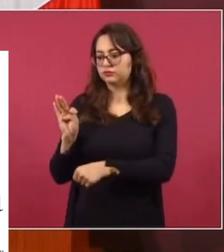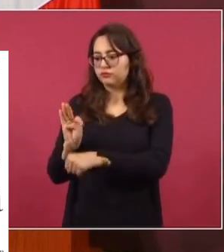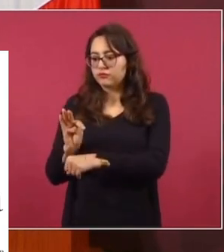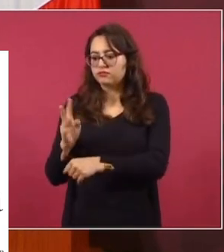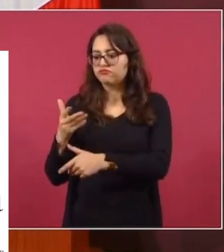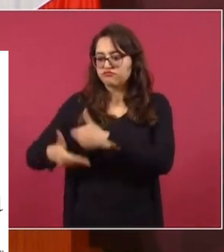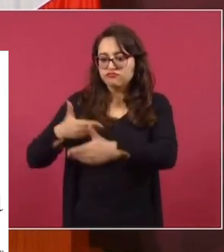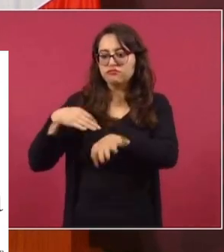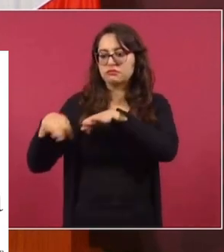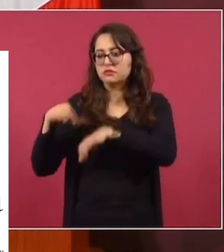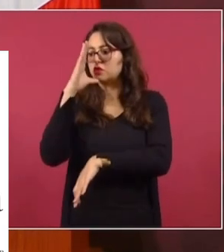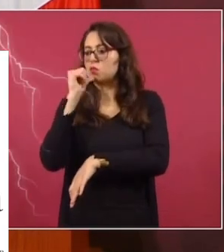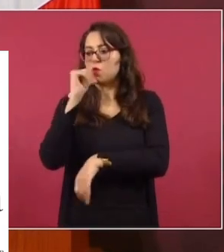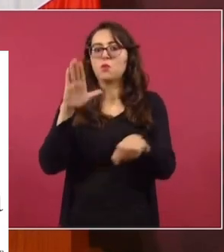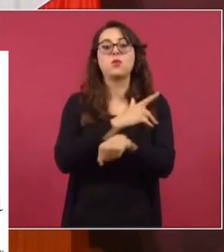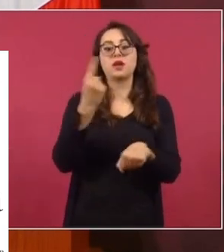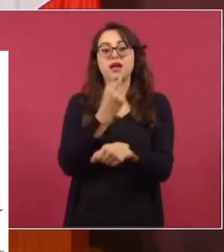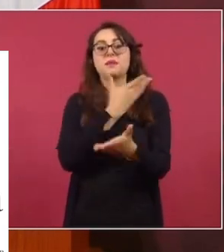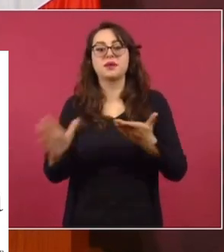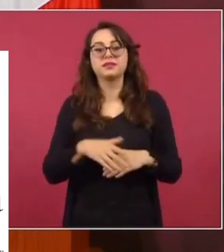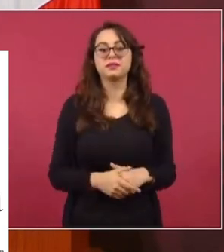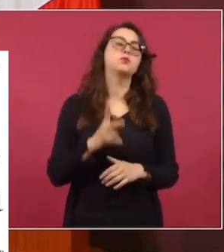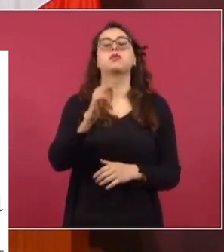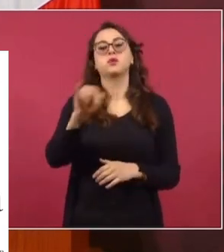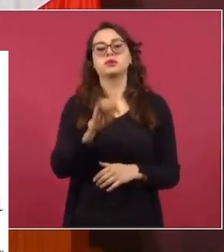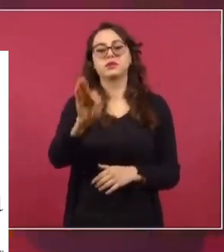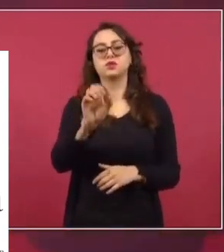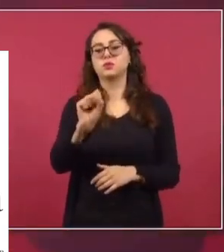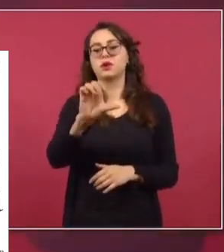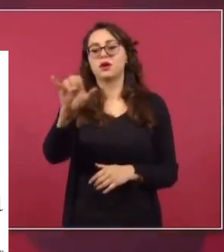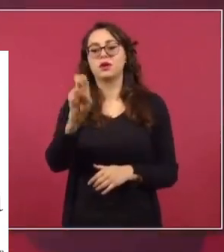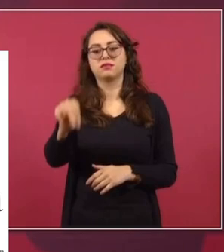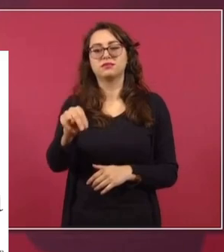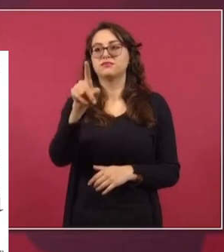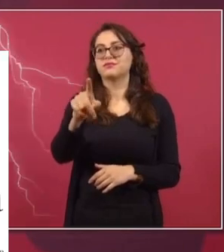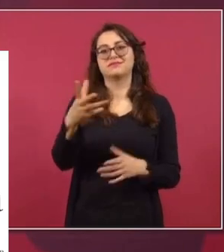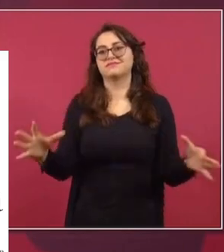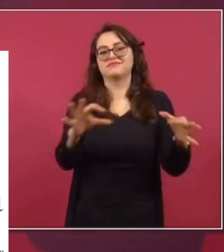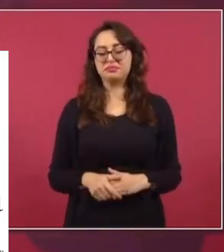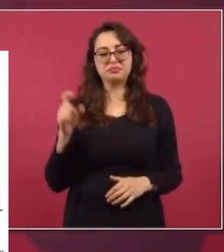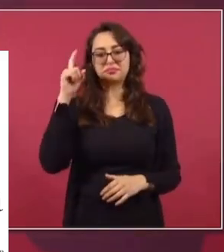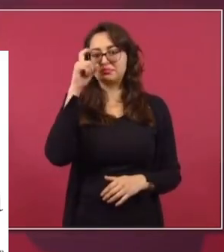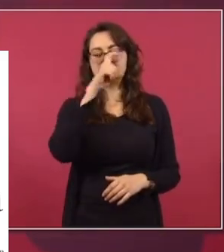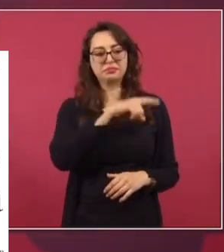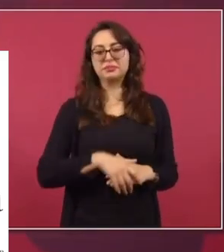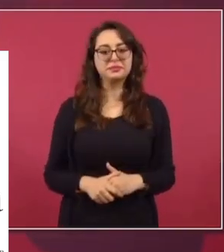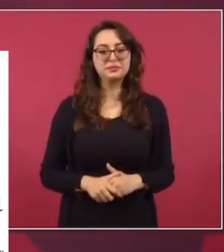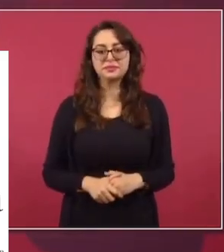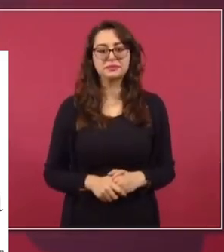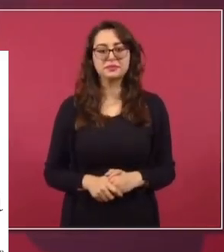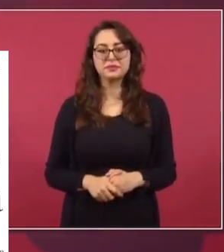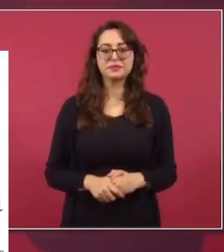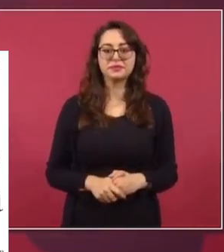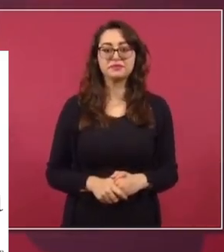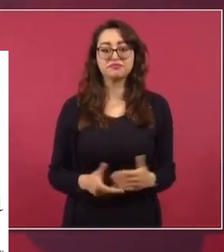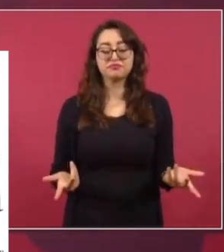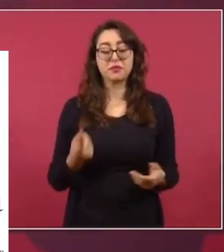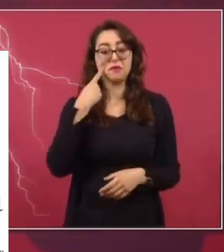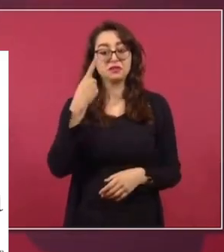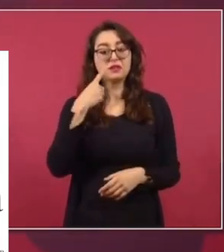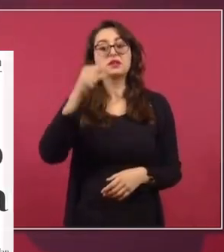Corte, que está completamente en contra de nosotros y de la transformación del país. Me llegó una información